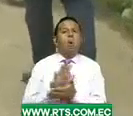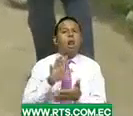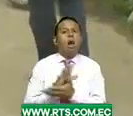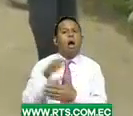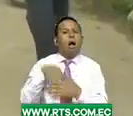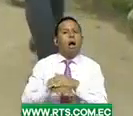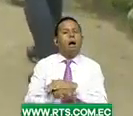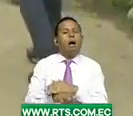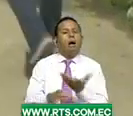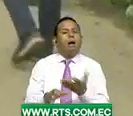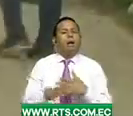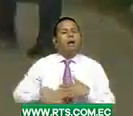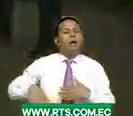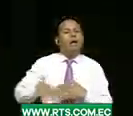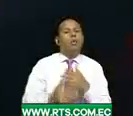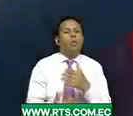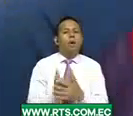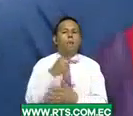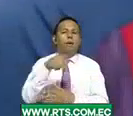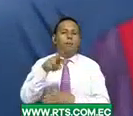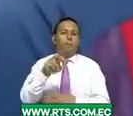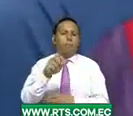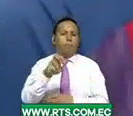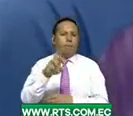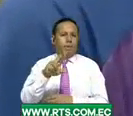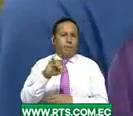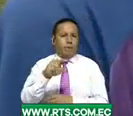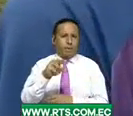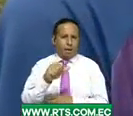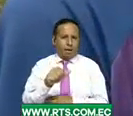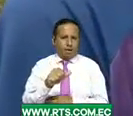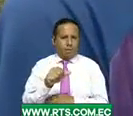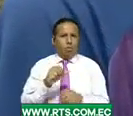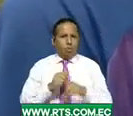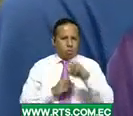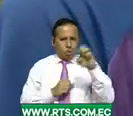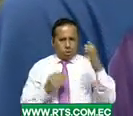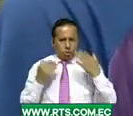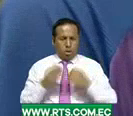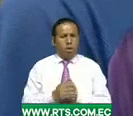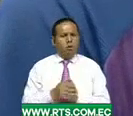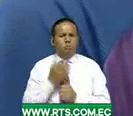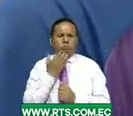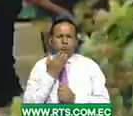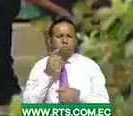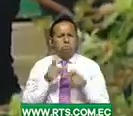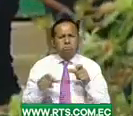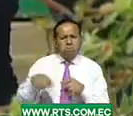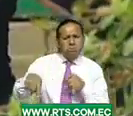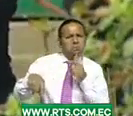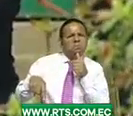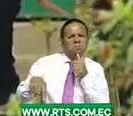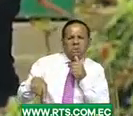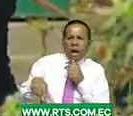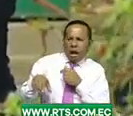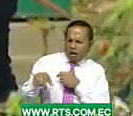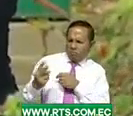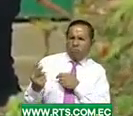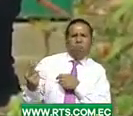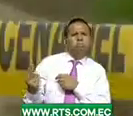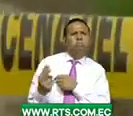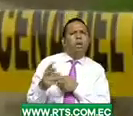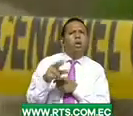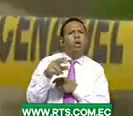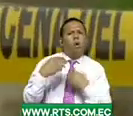Prosperina, noroeste de Guayaquil. Según testigos, el crimen fue cometido por sicarios que vestían uniforme de